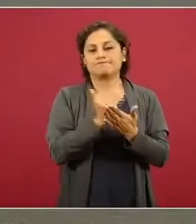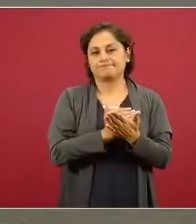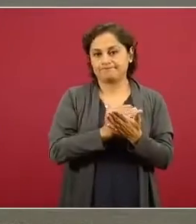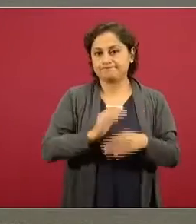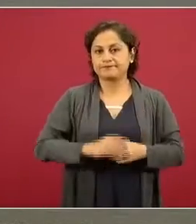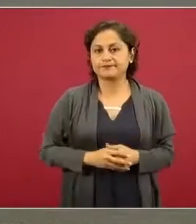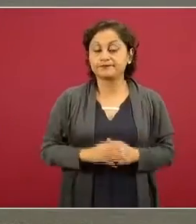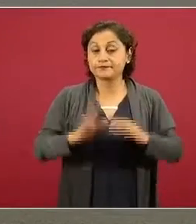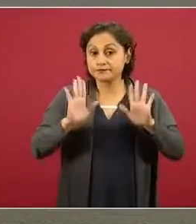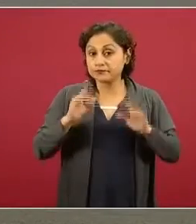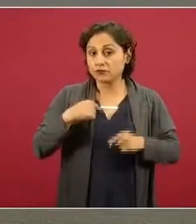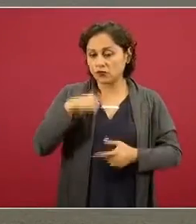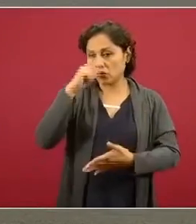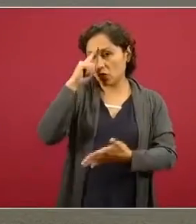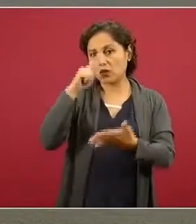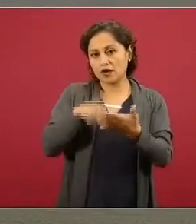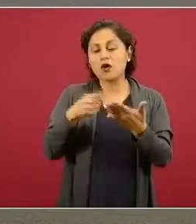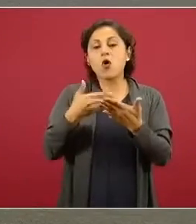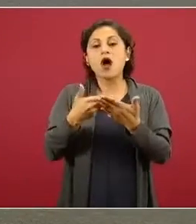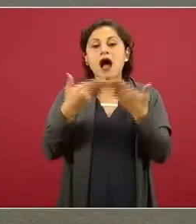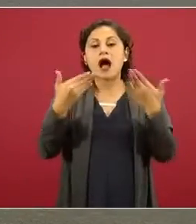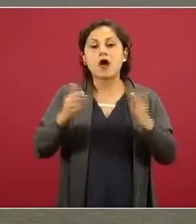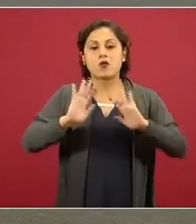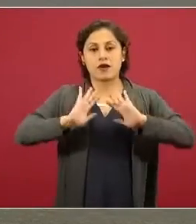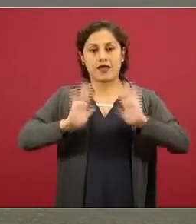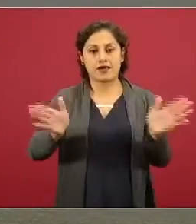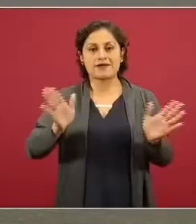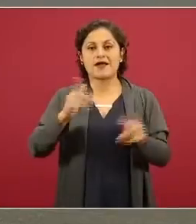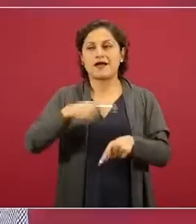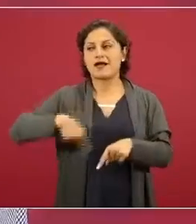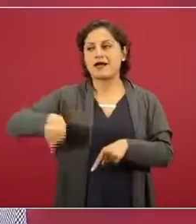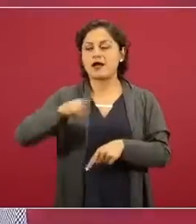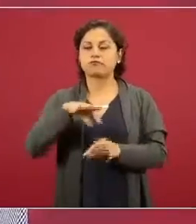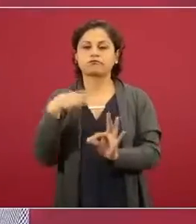Entonces creo que hay una capacidad mucho mejor que la que se tenía